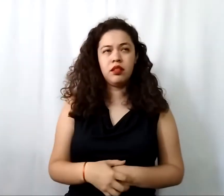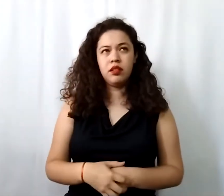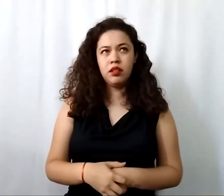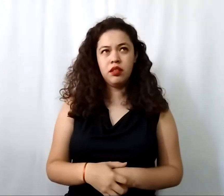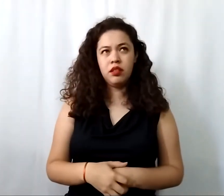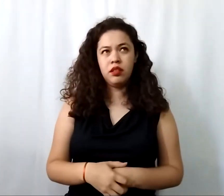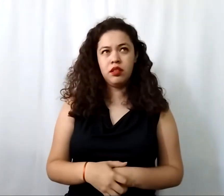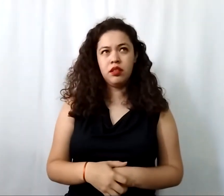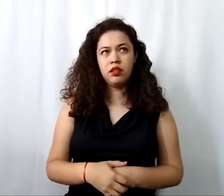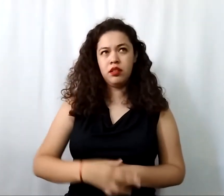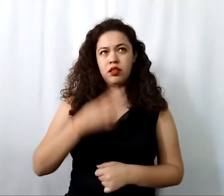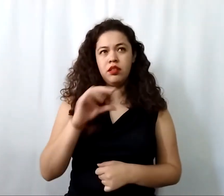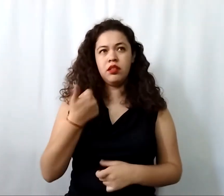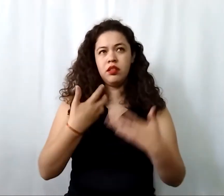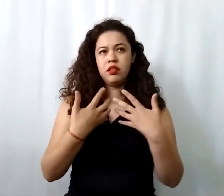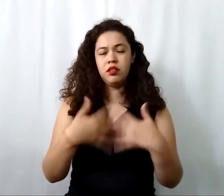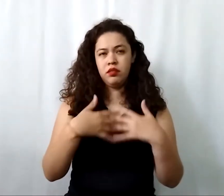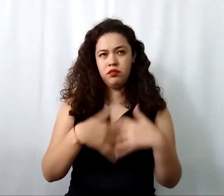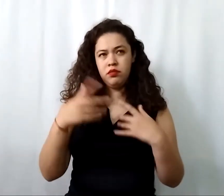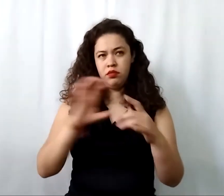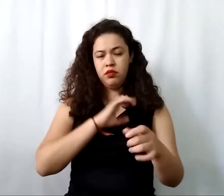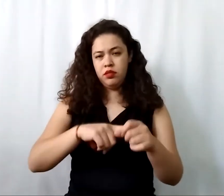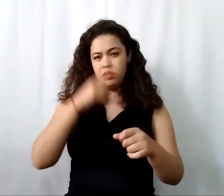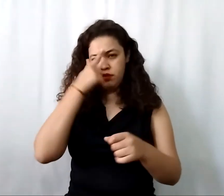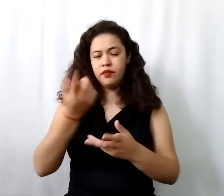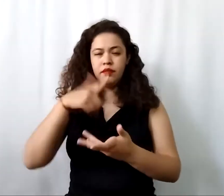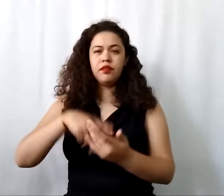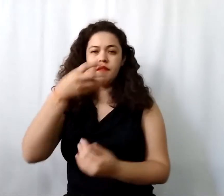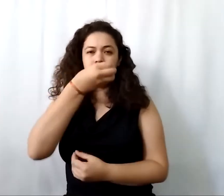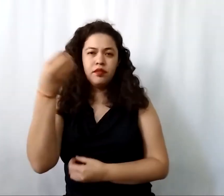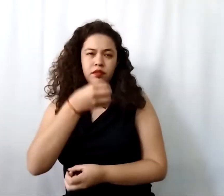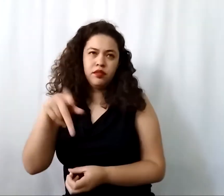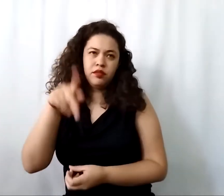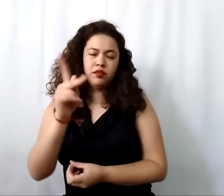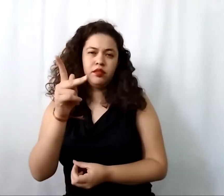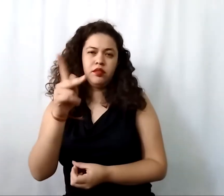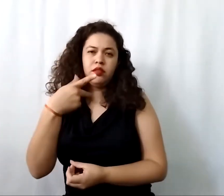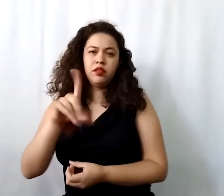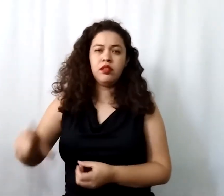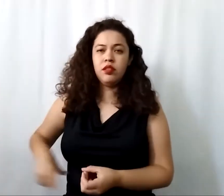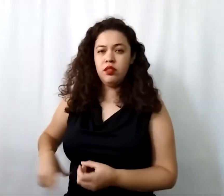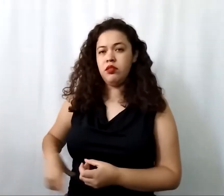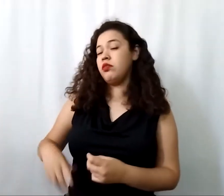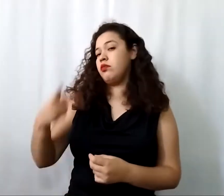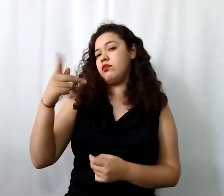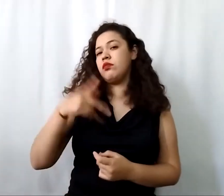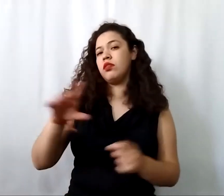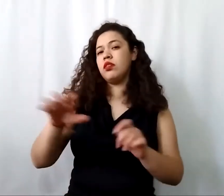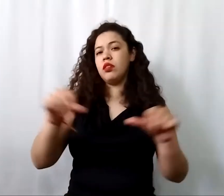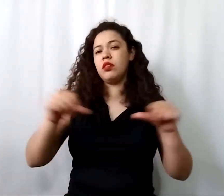una función específica que está autorizada dentro del organigrama, pero eso es propio del gobierno, ¿sí? En el sector